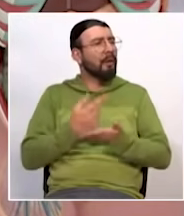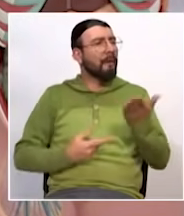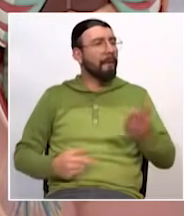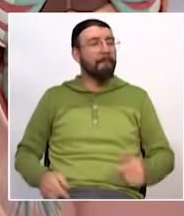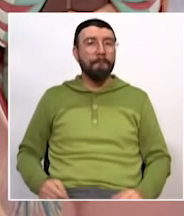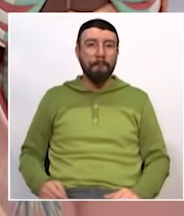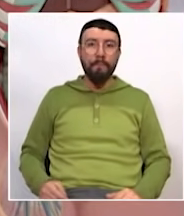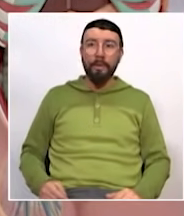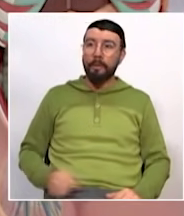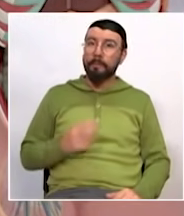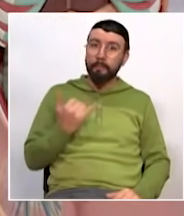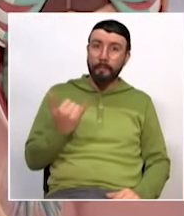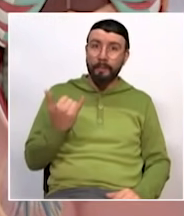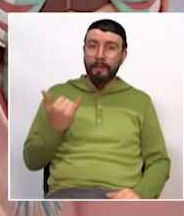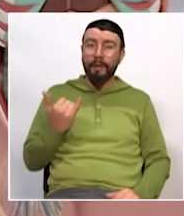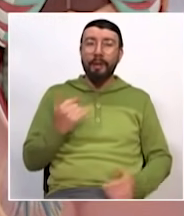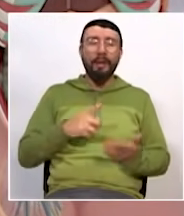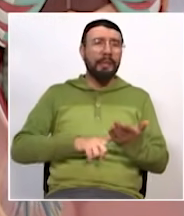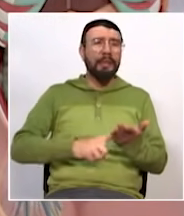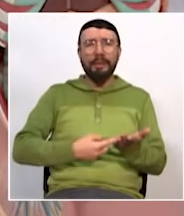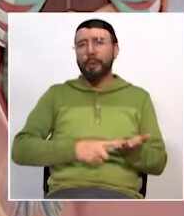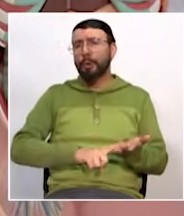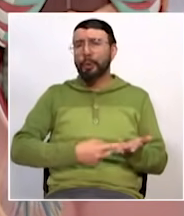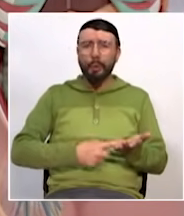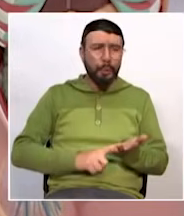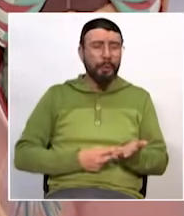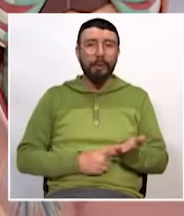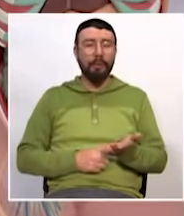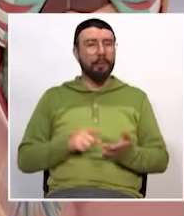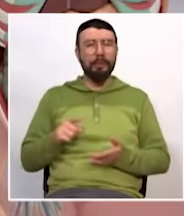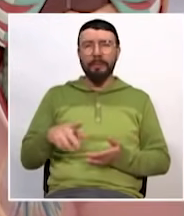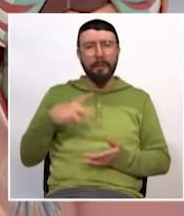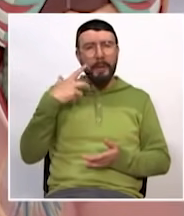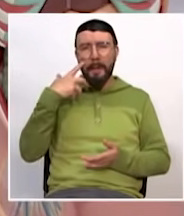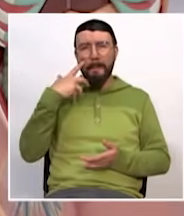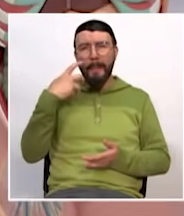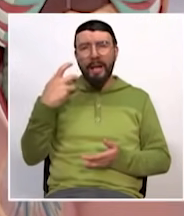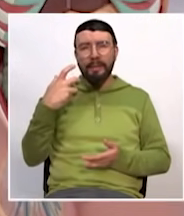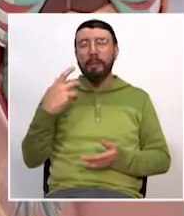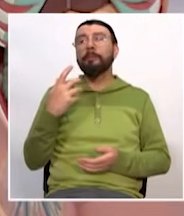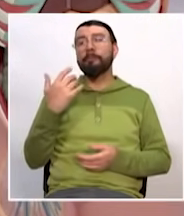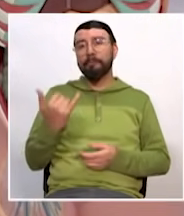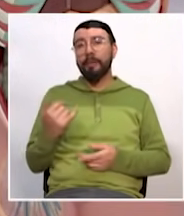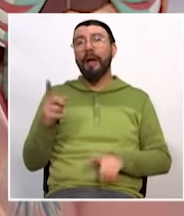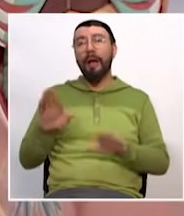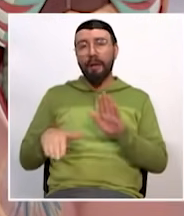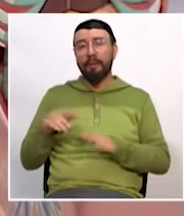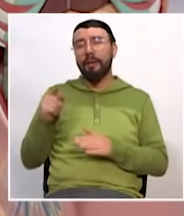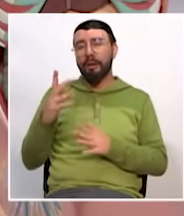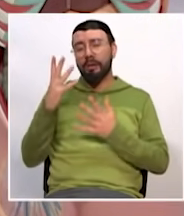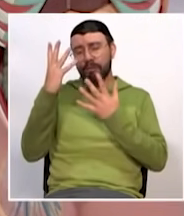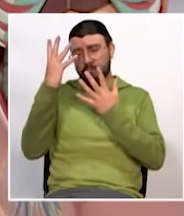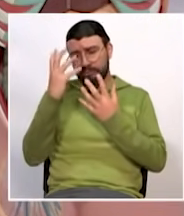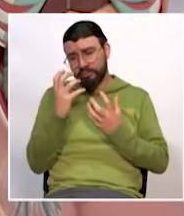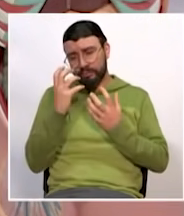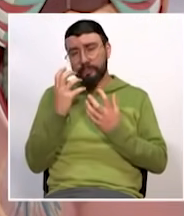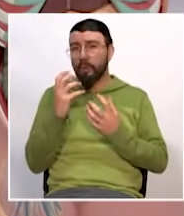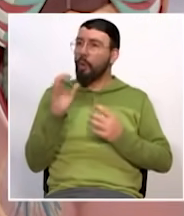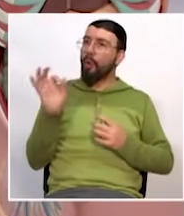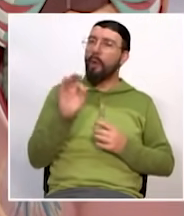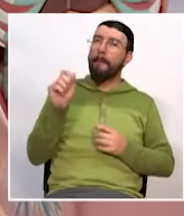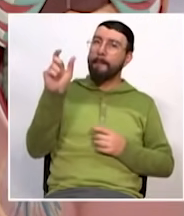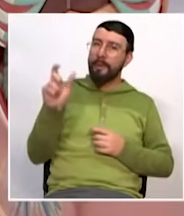insomnio suele ser una de las características de las posiciones extremas que presenta la depresión o la persona